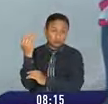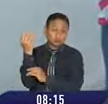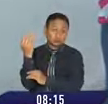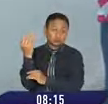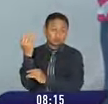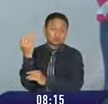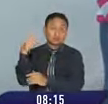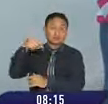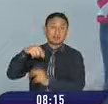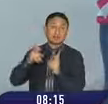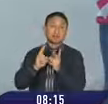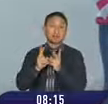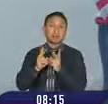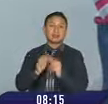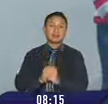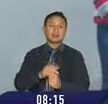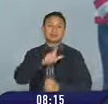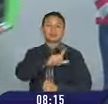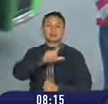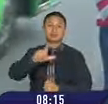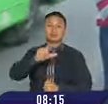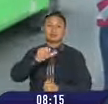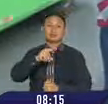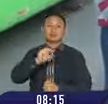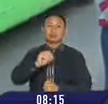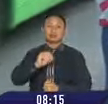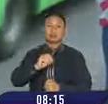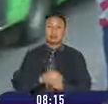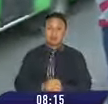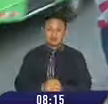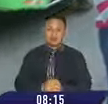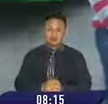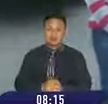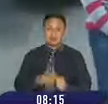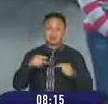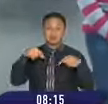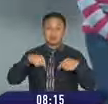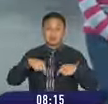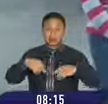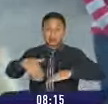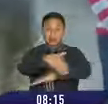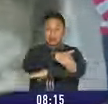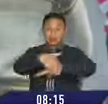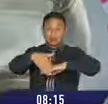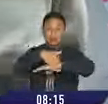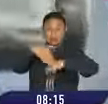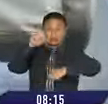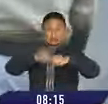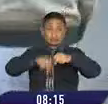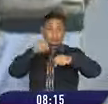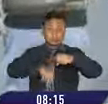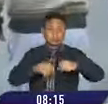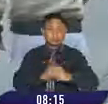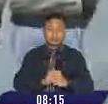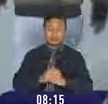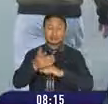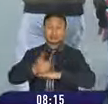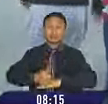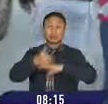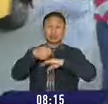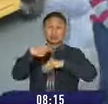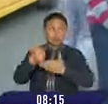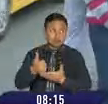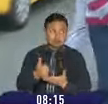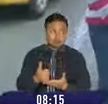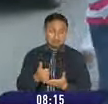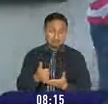por nuestros vecinos de Llano Grande en el norte de la ciudad. Y es que son varias vías que se encuentran en malas condiciones y que las autoridades no han dado